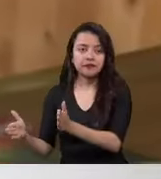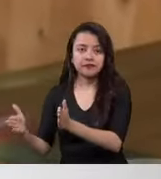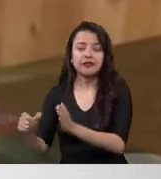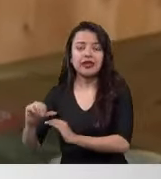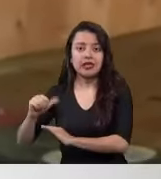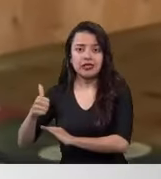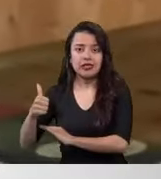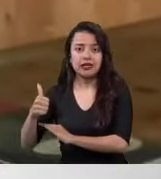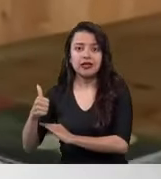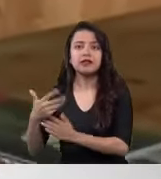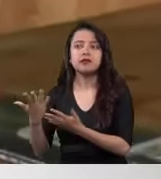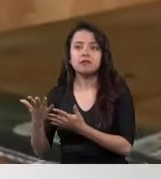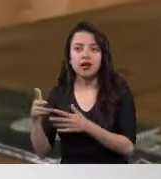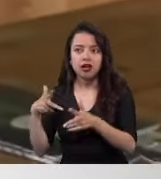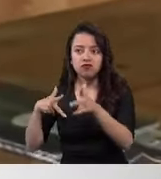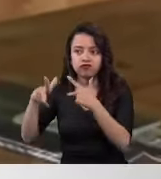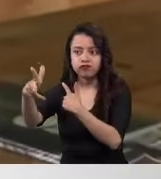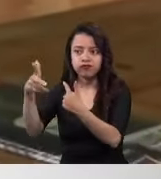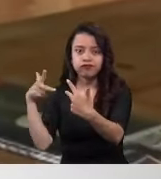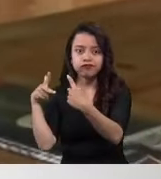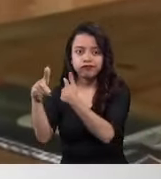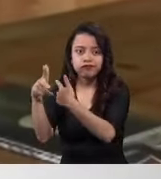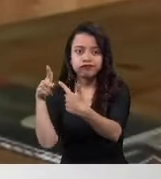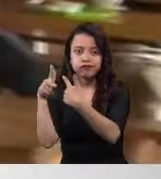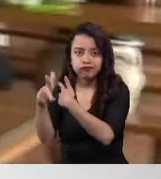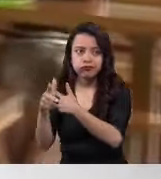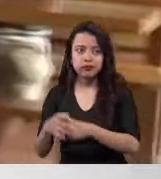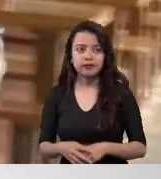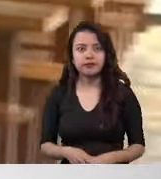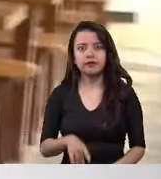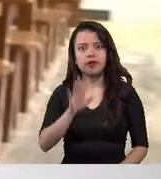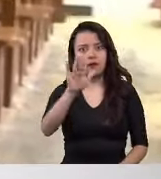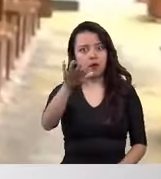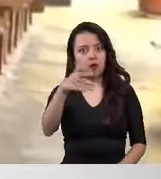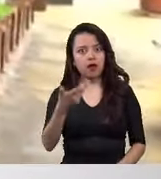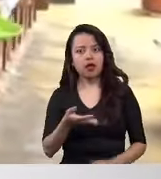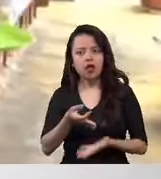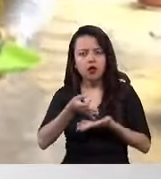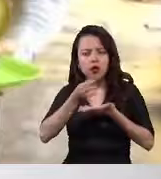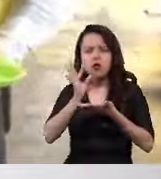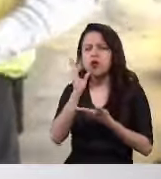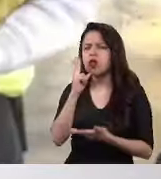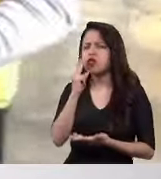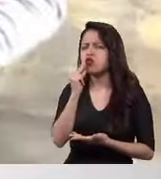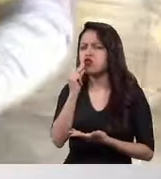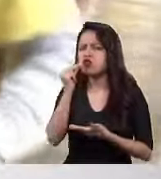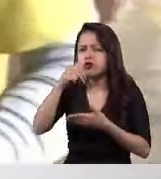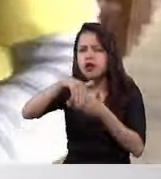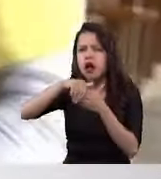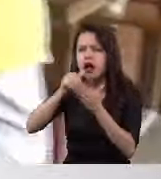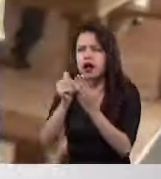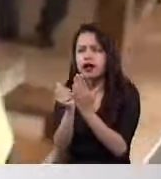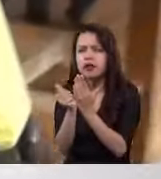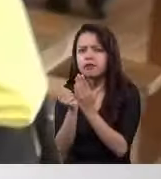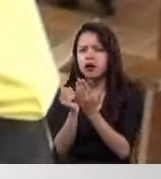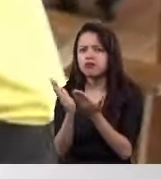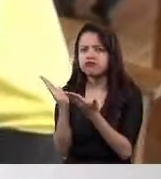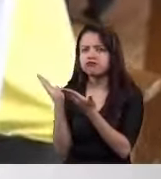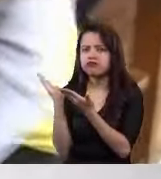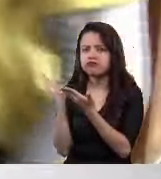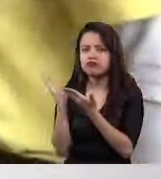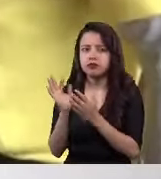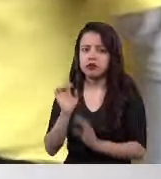podía regresarme sin antes comerme las famosísimas arepas de chocolo, representativas de esta región. Hola,